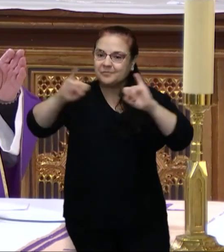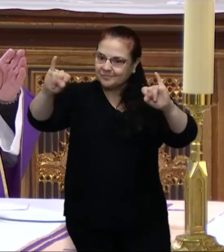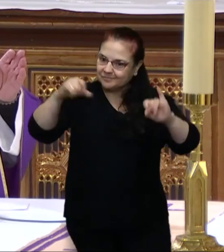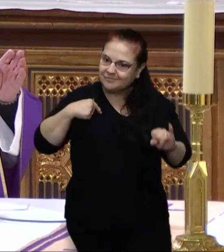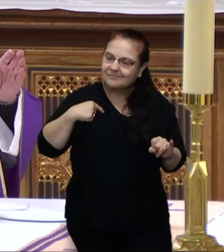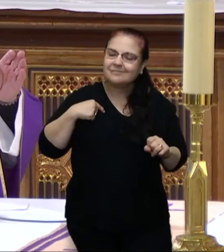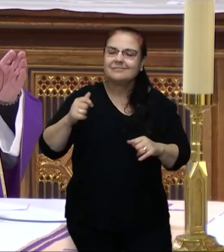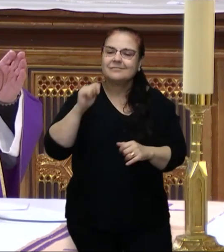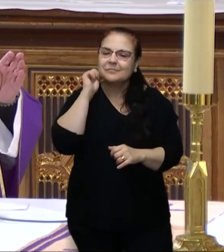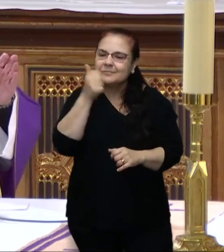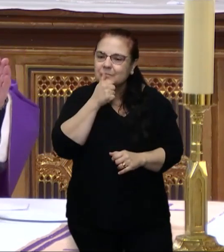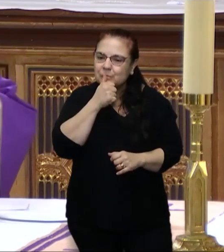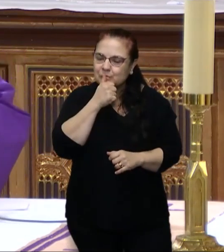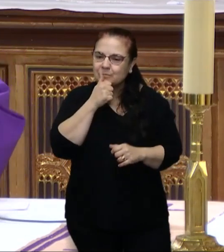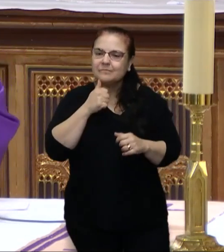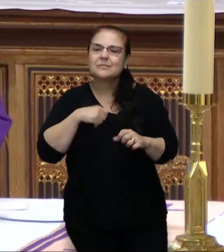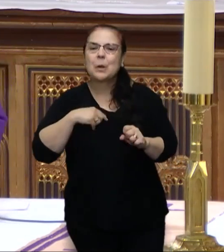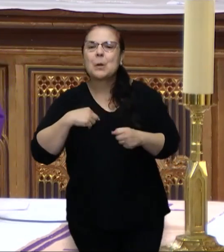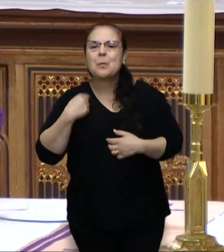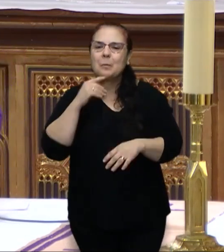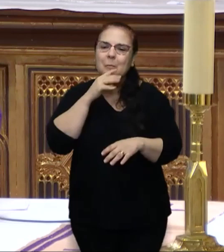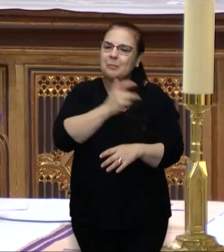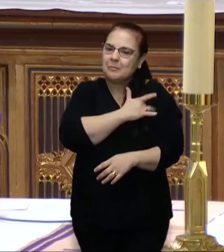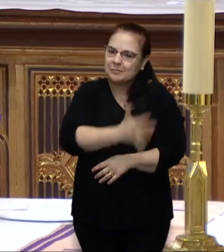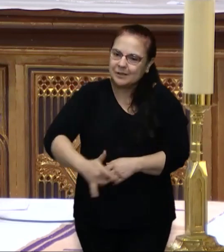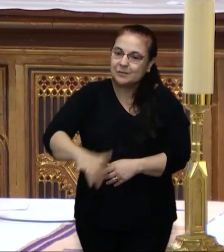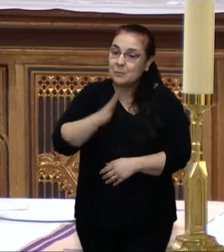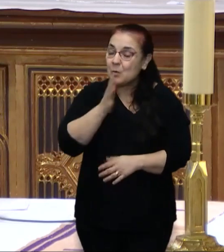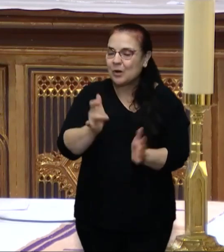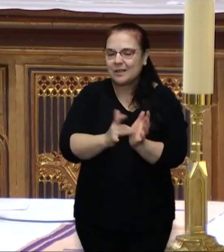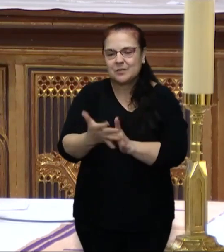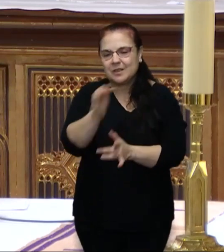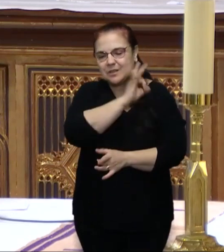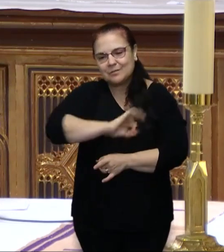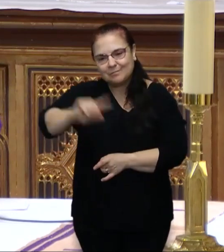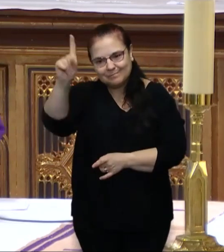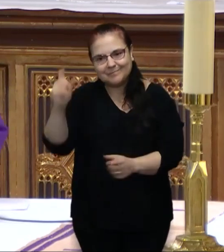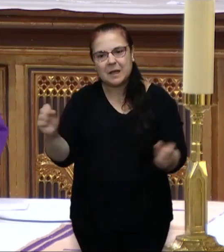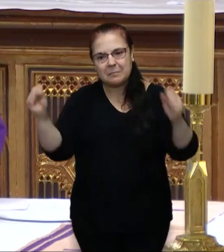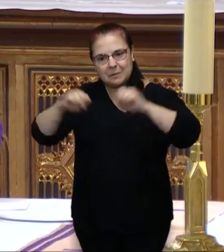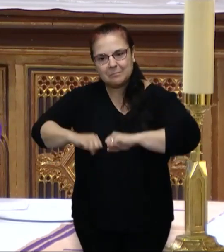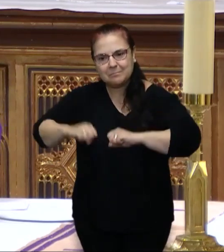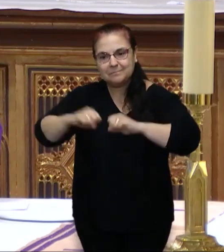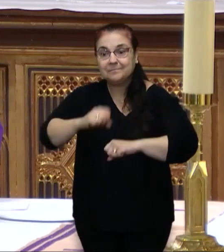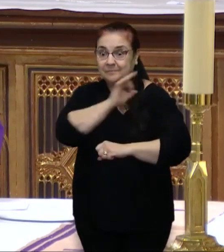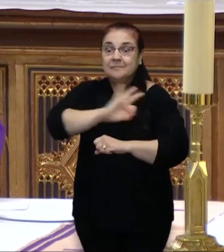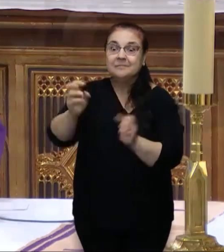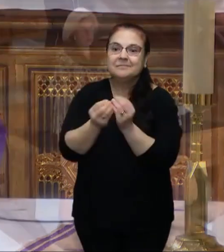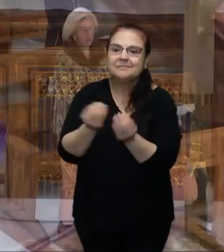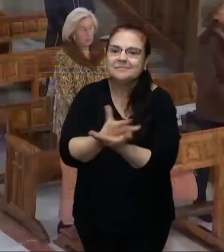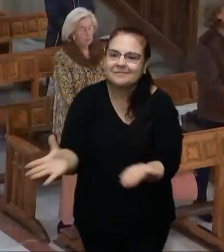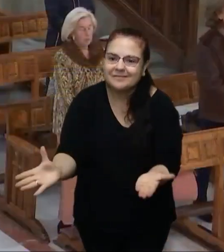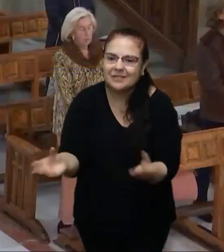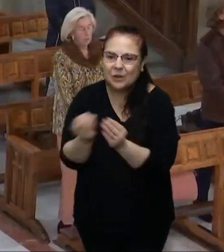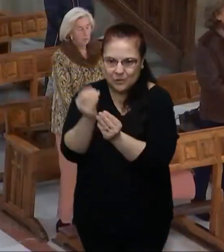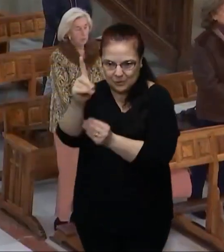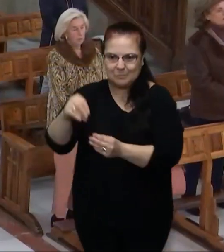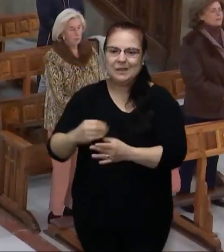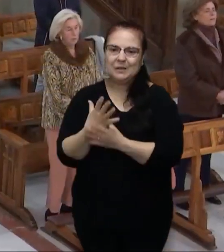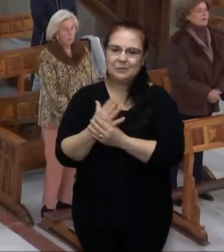una conducta piadosa. Por Jesucristo, nuestro Señor. El Señor esté con vosotros.